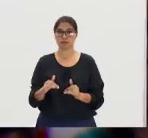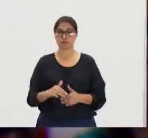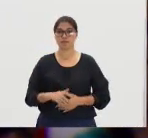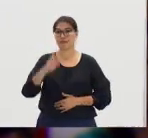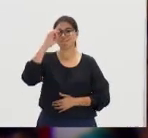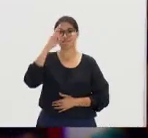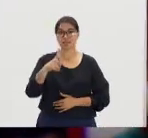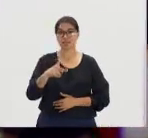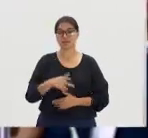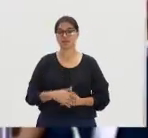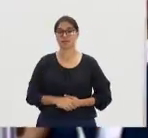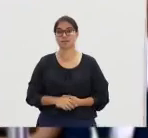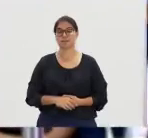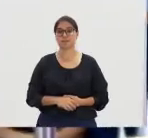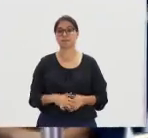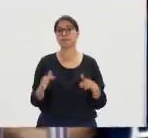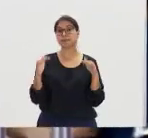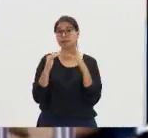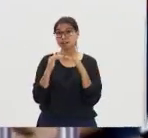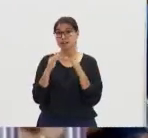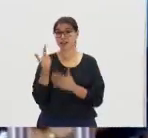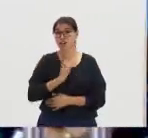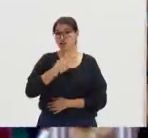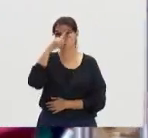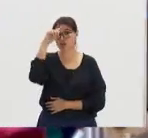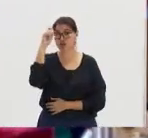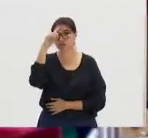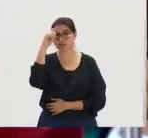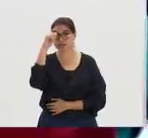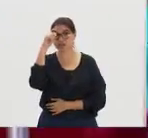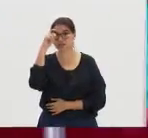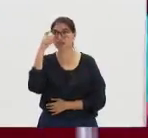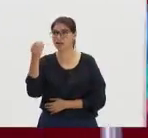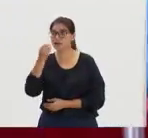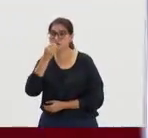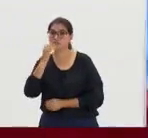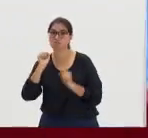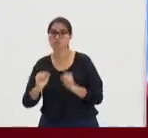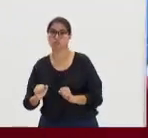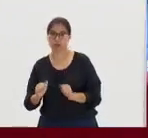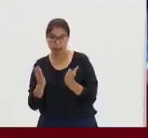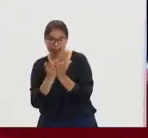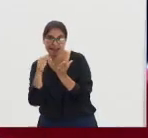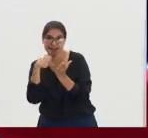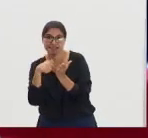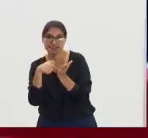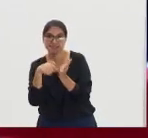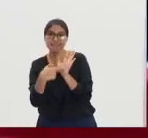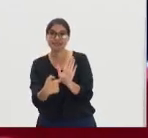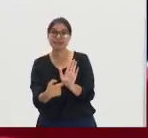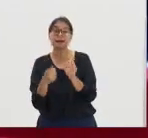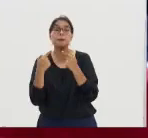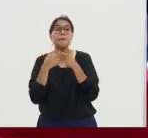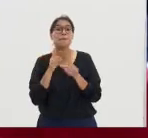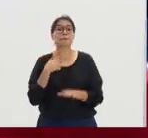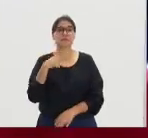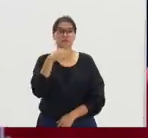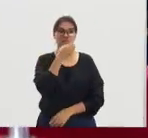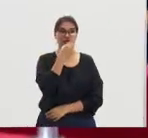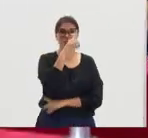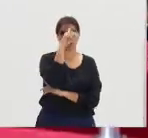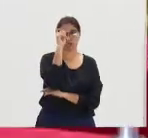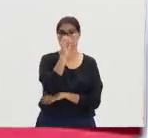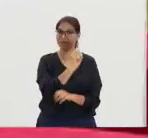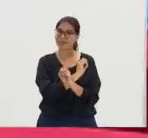La Biblia dice, el que trabaja que coma y el que no trabaja que no coma. Eso dice la palabra. Estamos